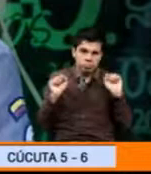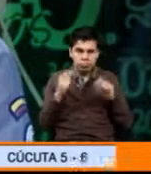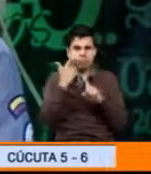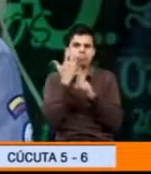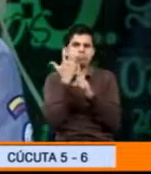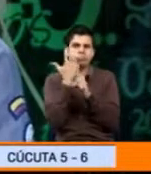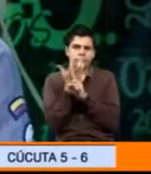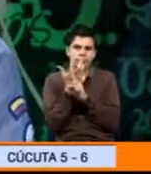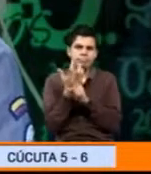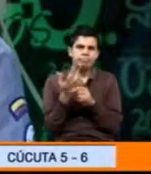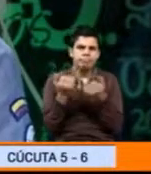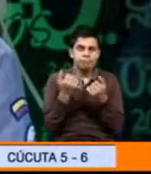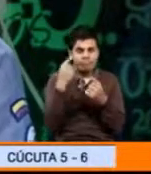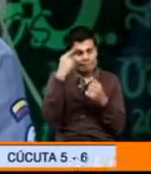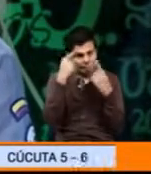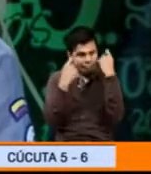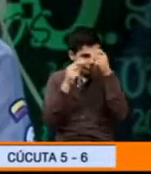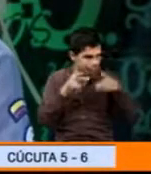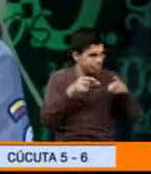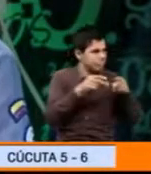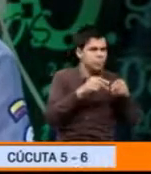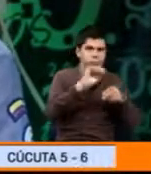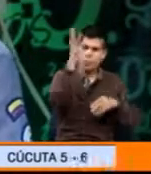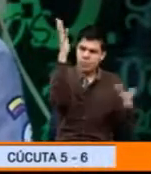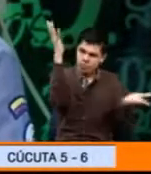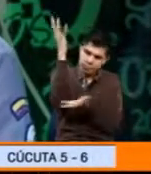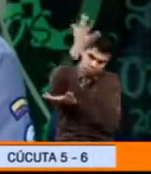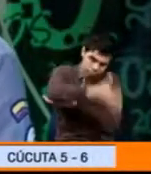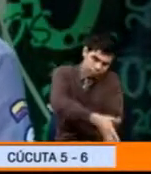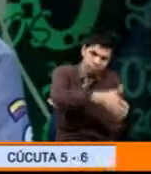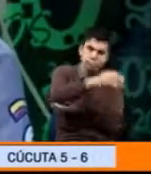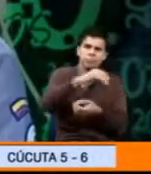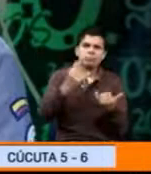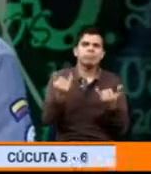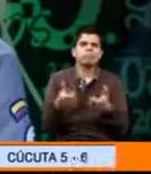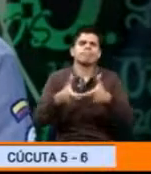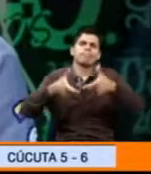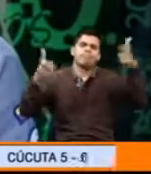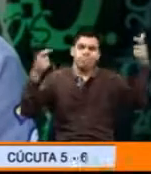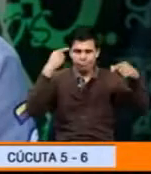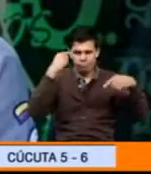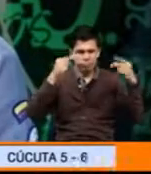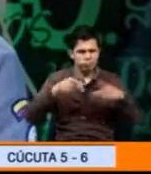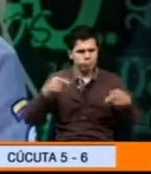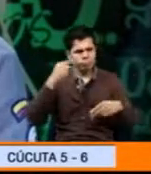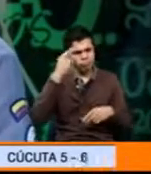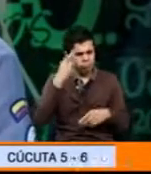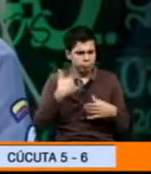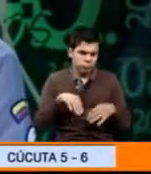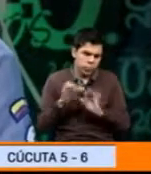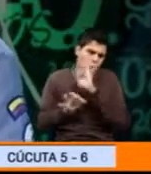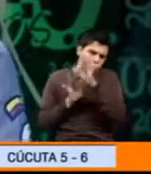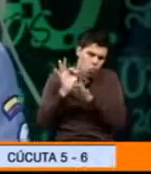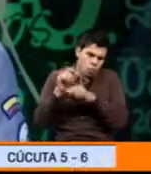impacto psicológico en la población cuando ve que se caen los árboles, hoy que hay mucho más convencimiento y compromiso de la